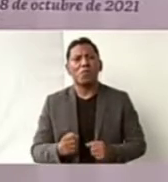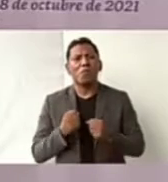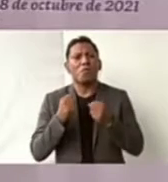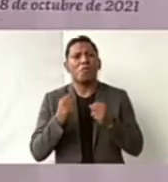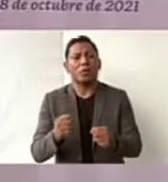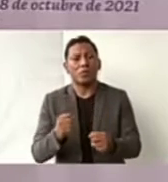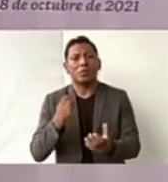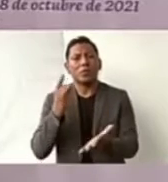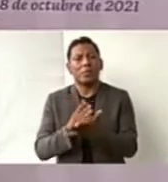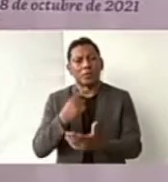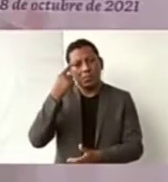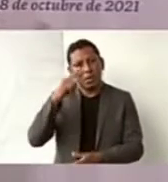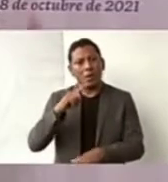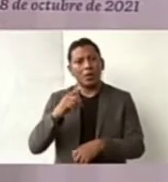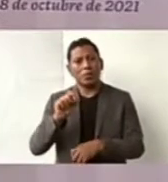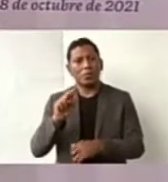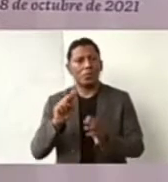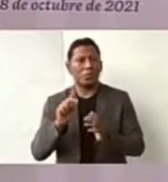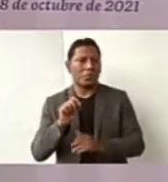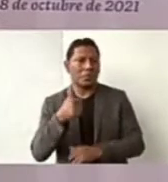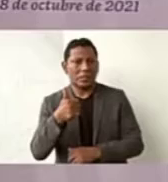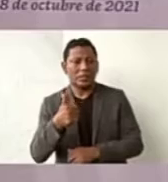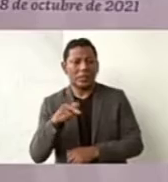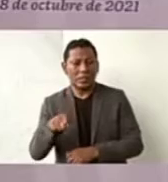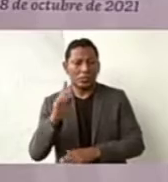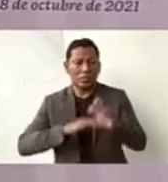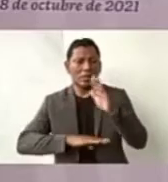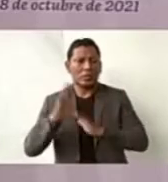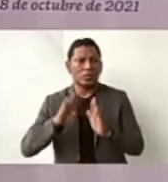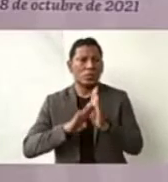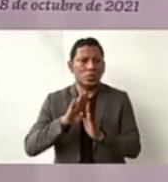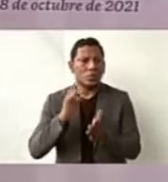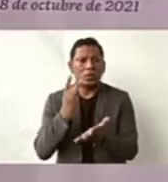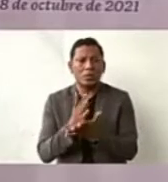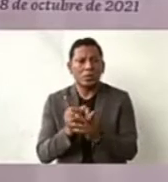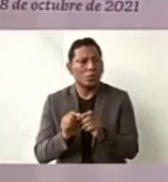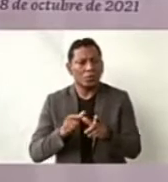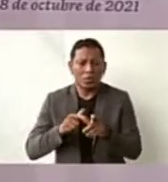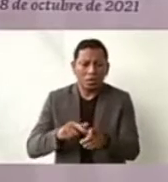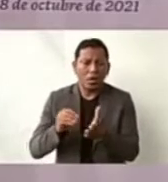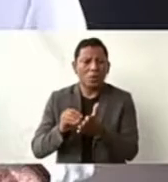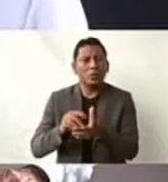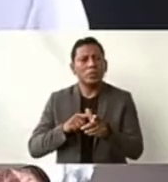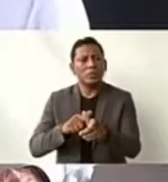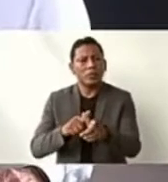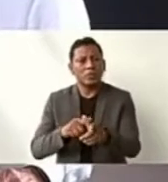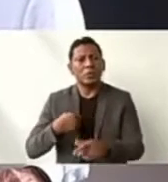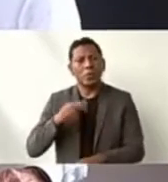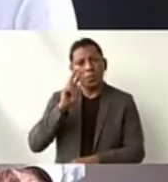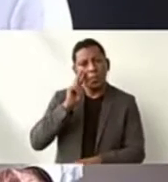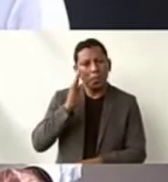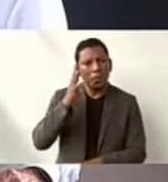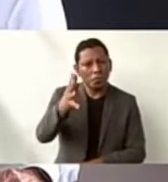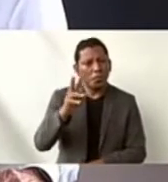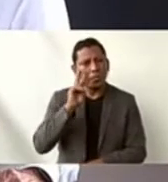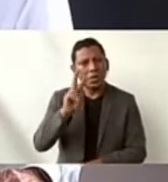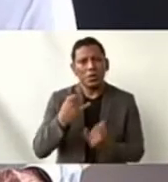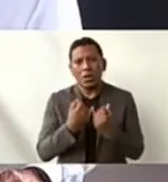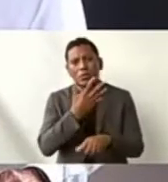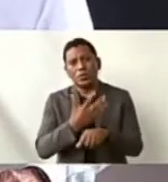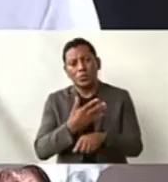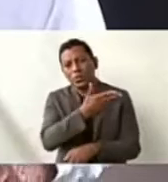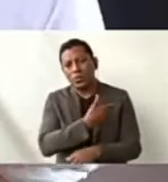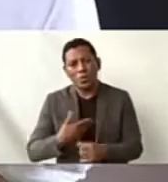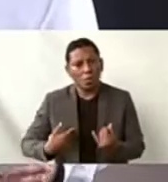solamente para que el cop 26 sea un éxito en dos semanas pero sino que construyamos sobre esto y mi visión es la de presidente vicente existe entonces